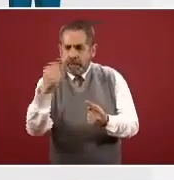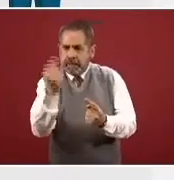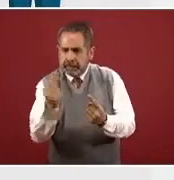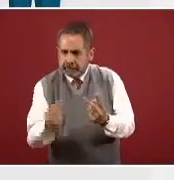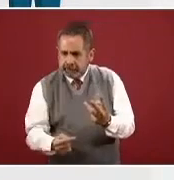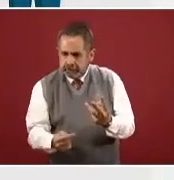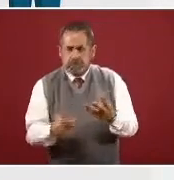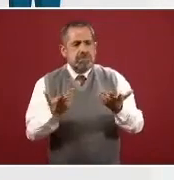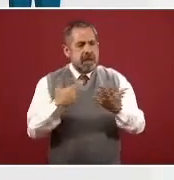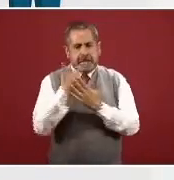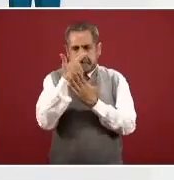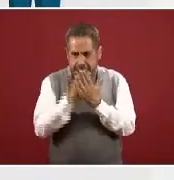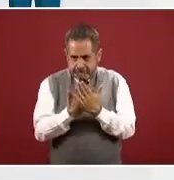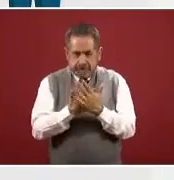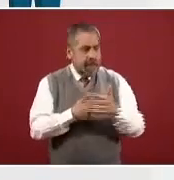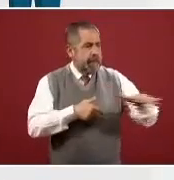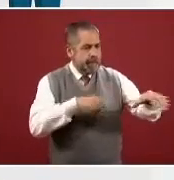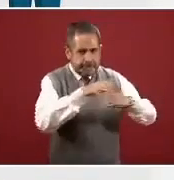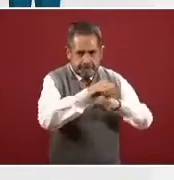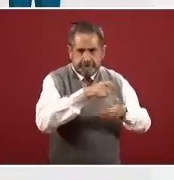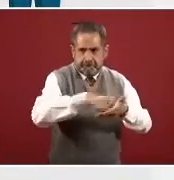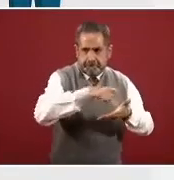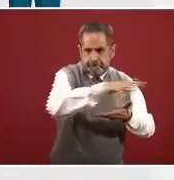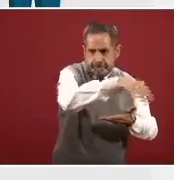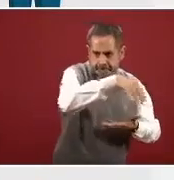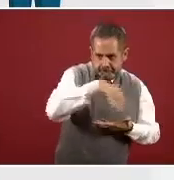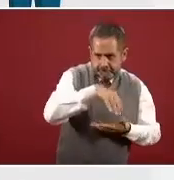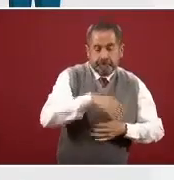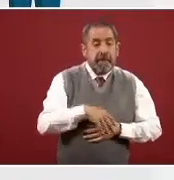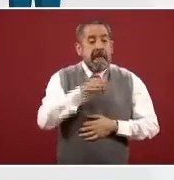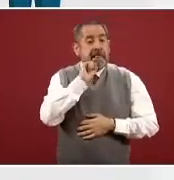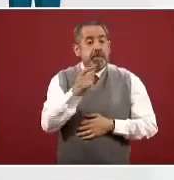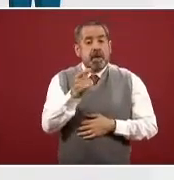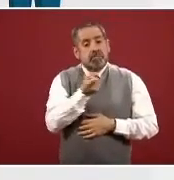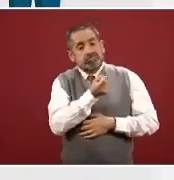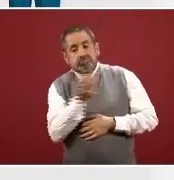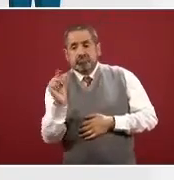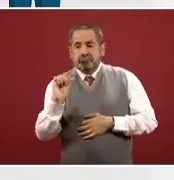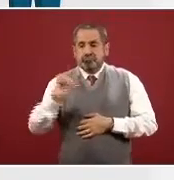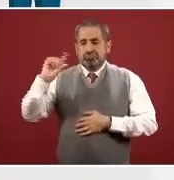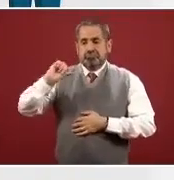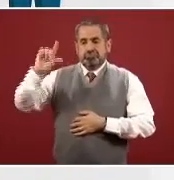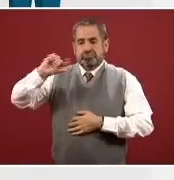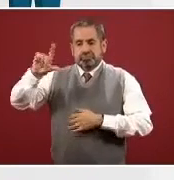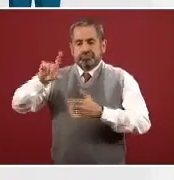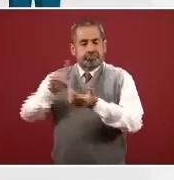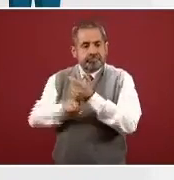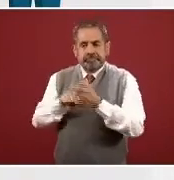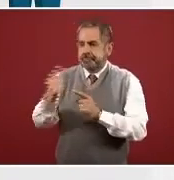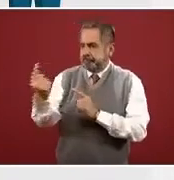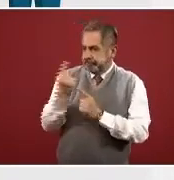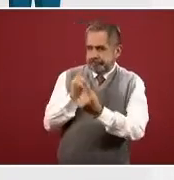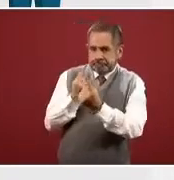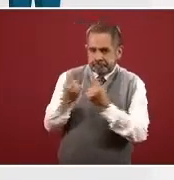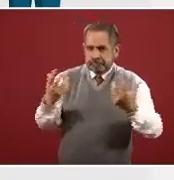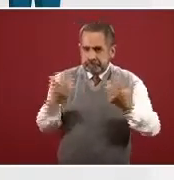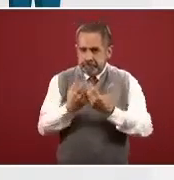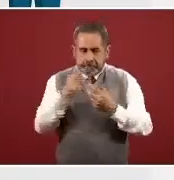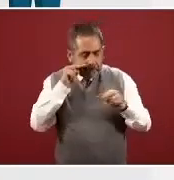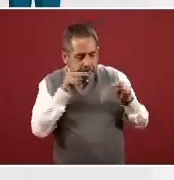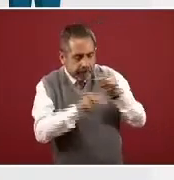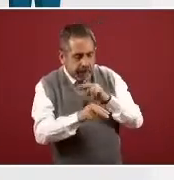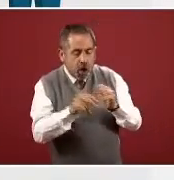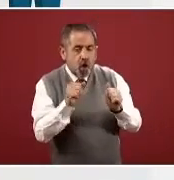hemos conformado un equipo de especialistas multiinstitucionales que van a revisar cada uno de los insumos para asegurar que sean